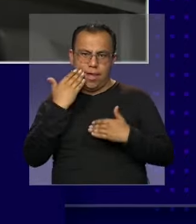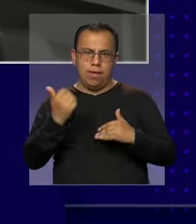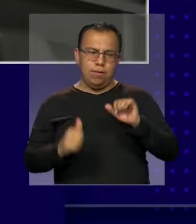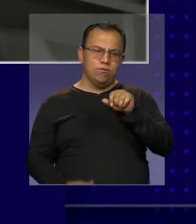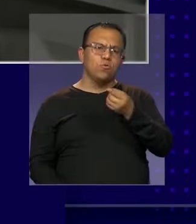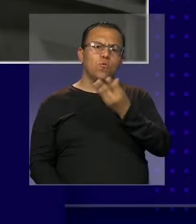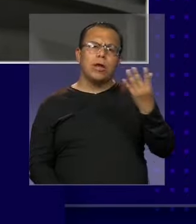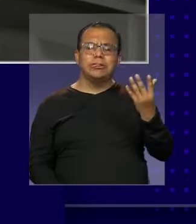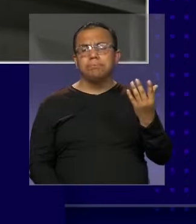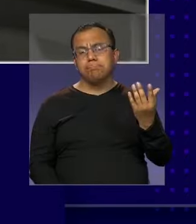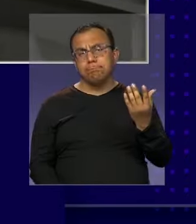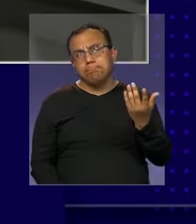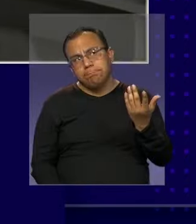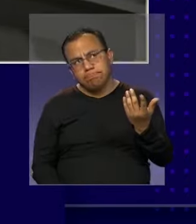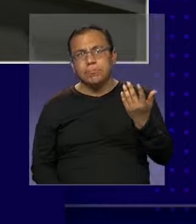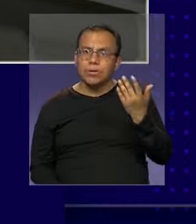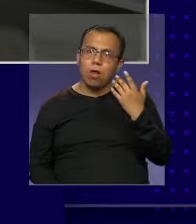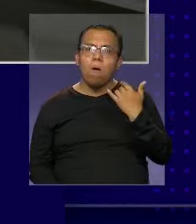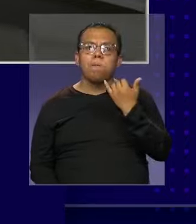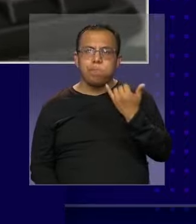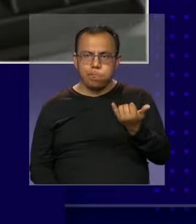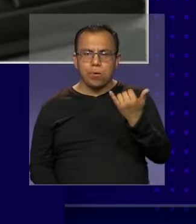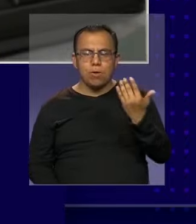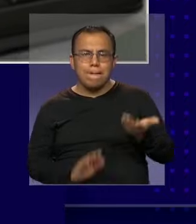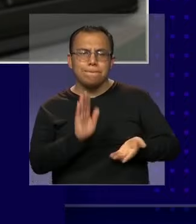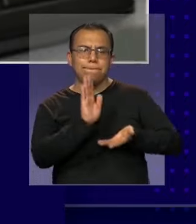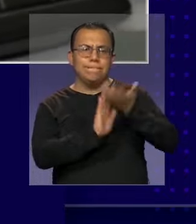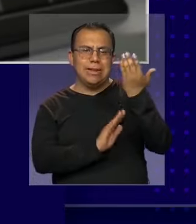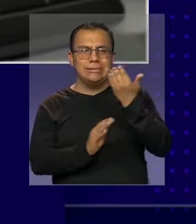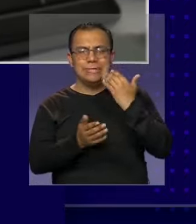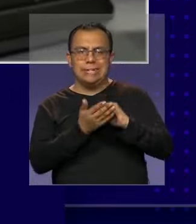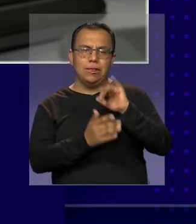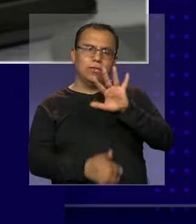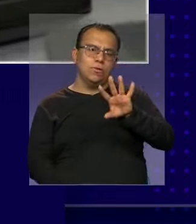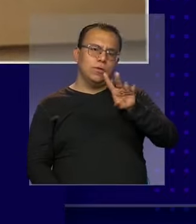que tienen nada más, o bueno, que más bien también aumentó, por ejemplo, el